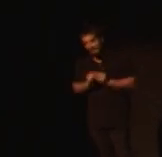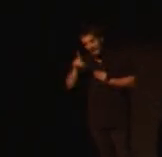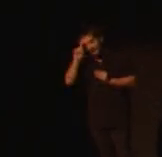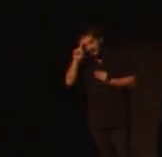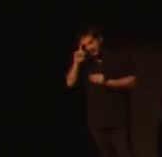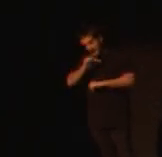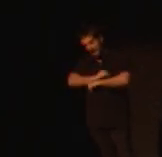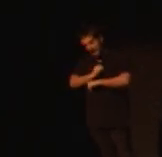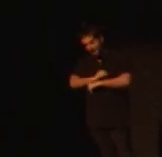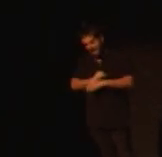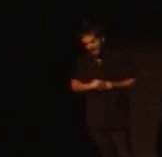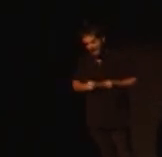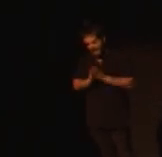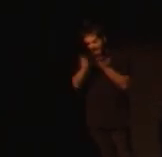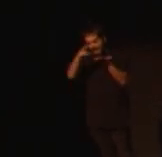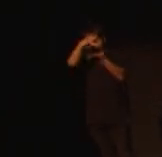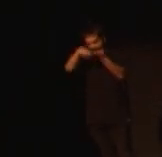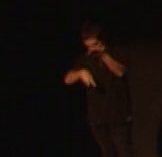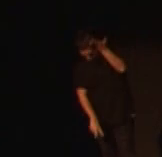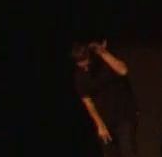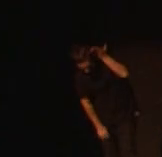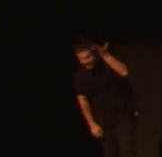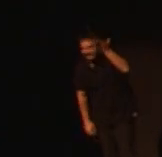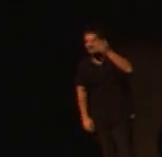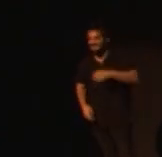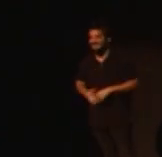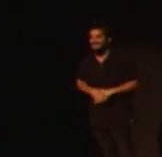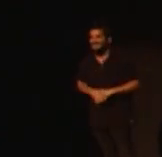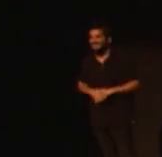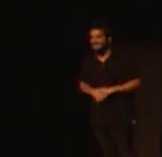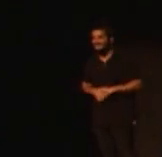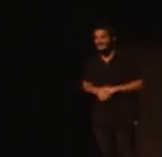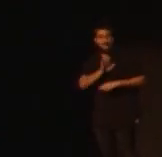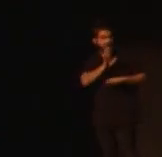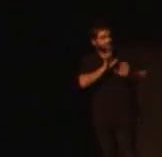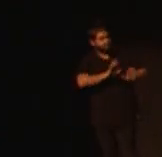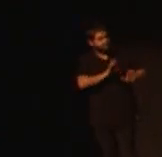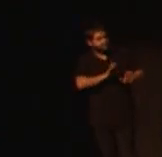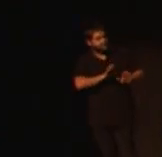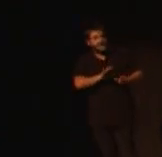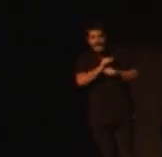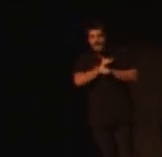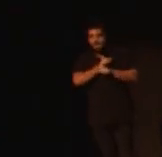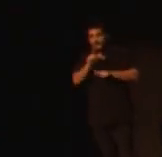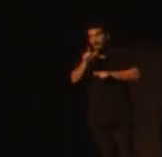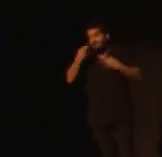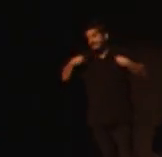¿eh? Eras el primero y he dicho, venga, yo me lanzo. Claro que sí. Bueno, pues aquí te dejo nuestra estación, ¿eh? Espero que disfrutes del viaje. Muchas